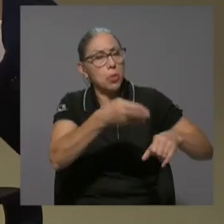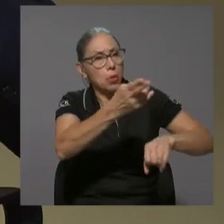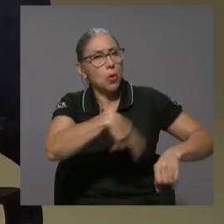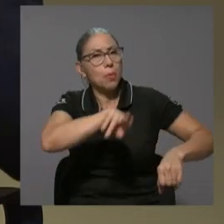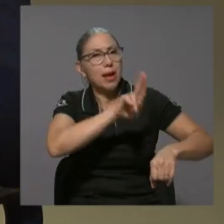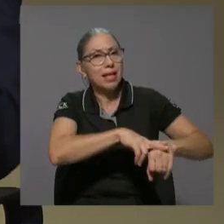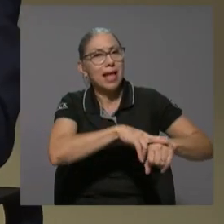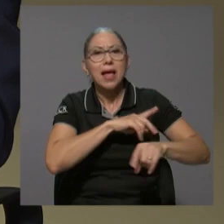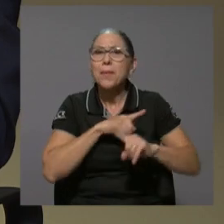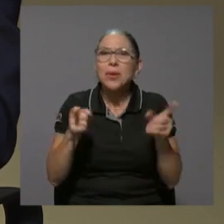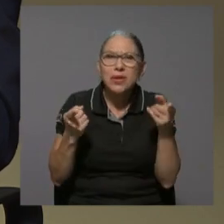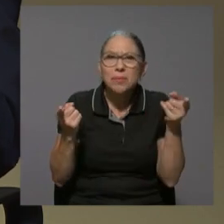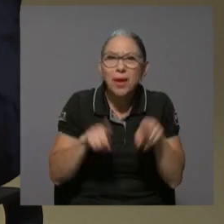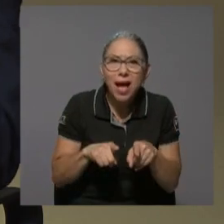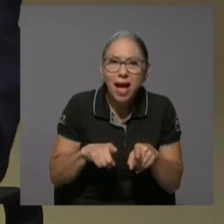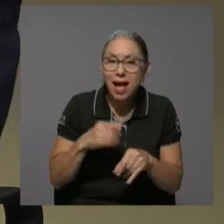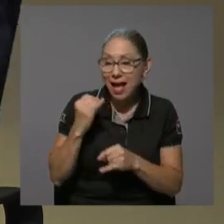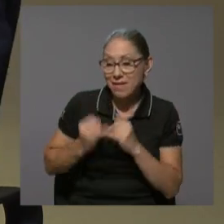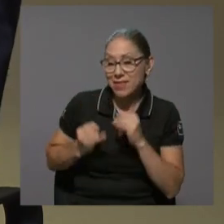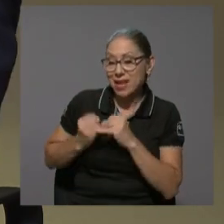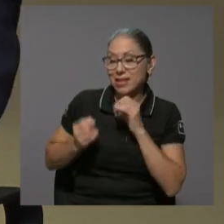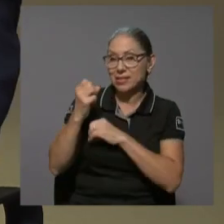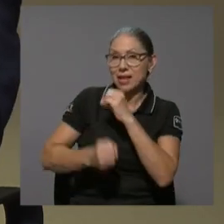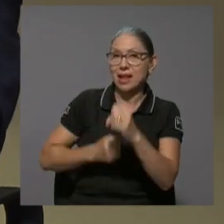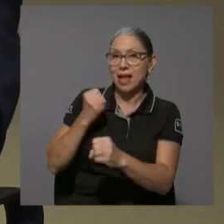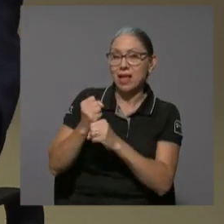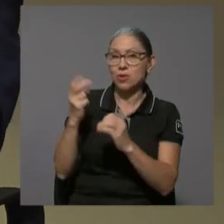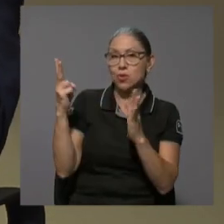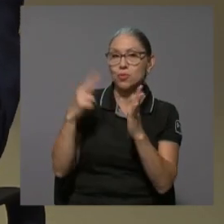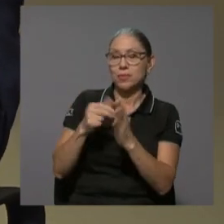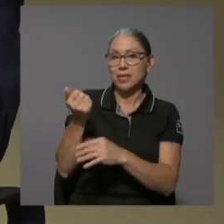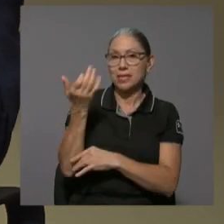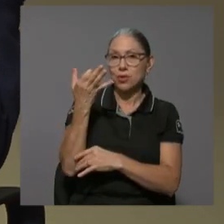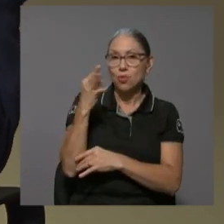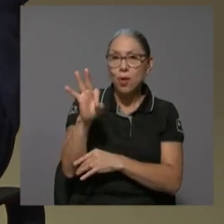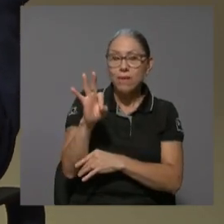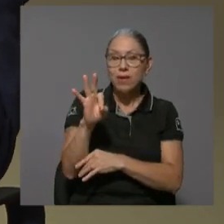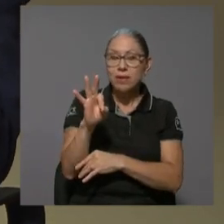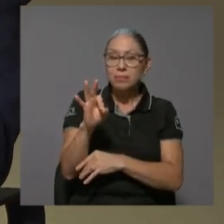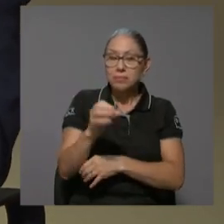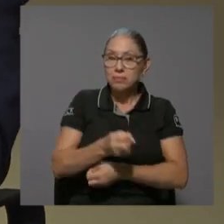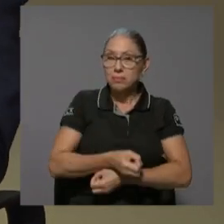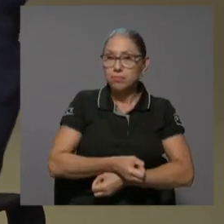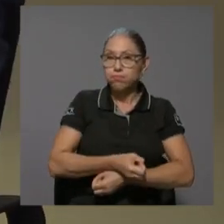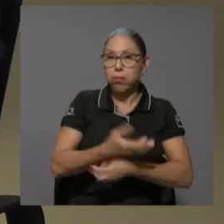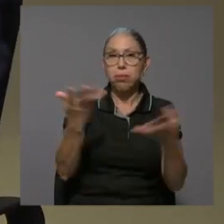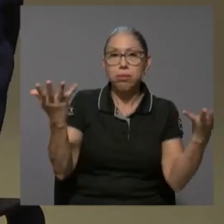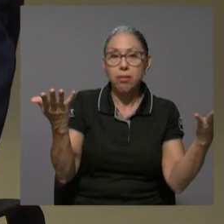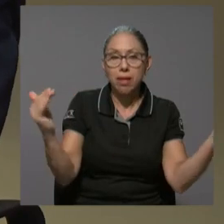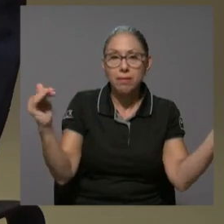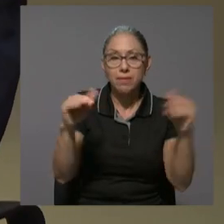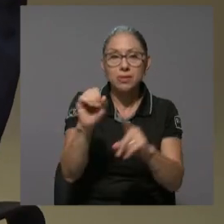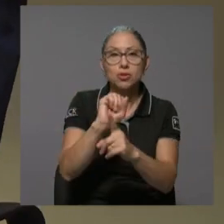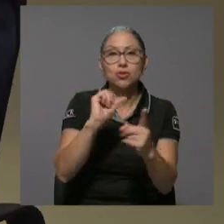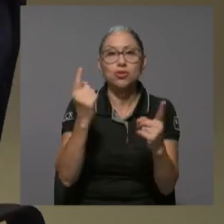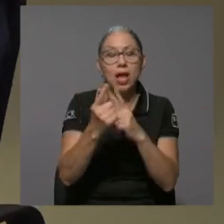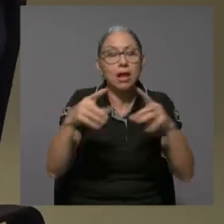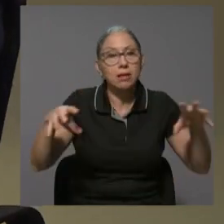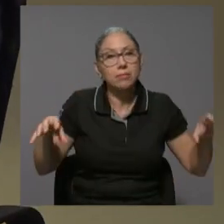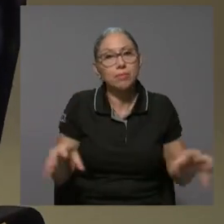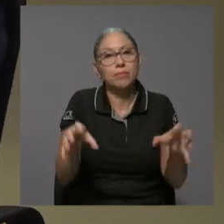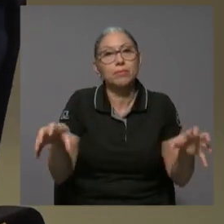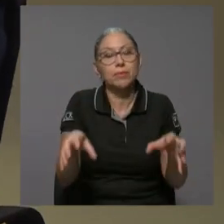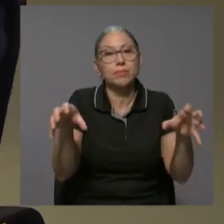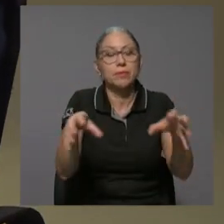que a finales de 2019 hay una gran erupción social, pues activada simplemente por